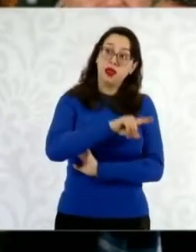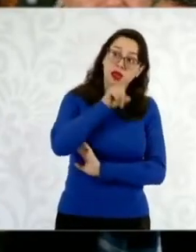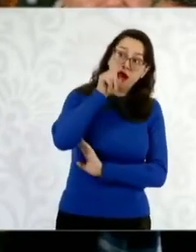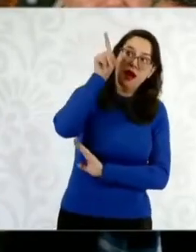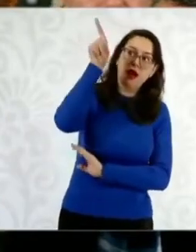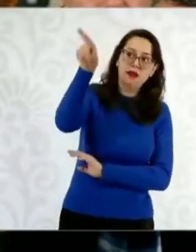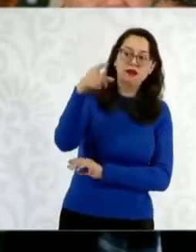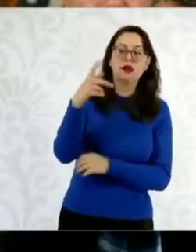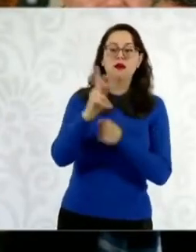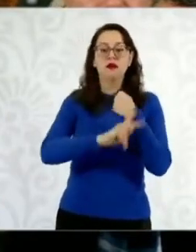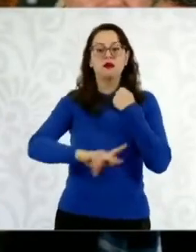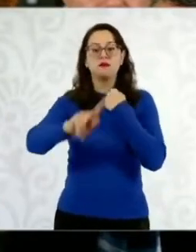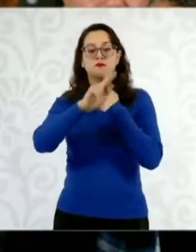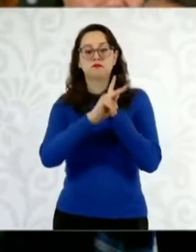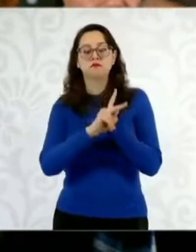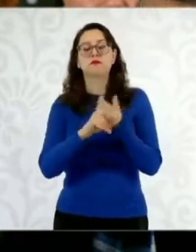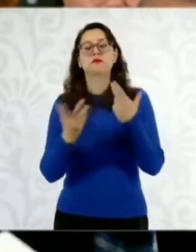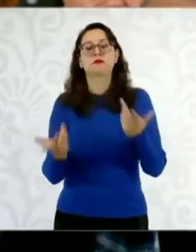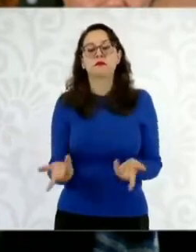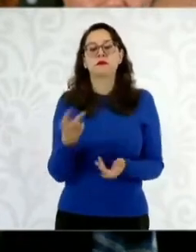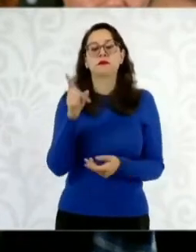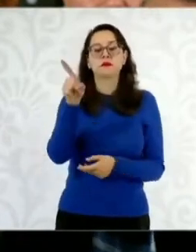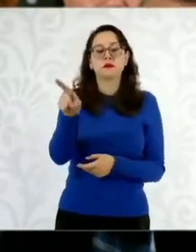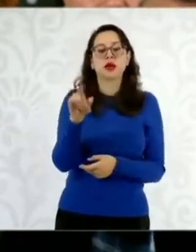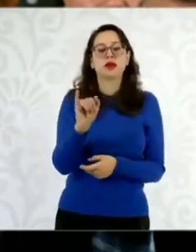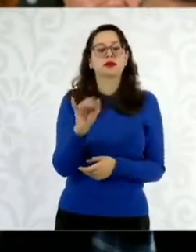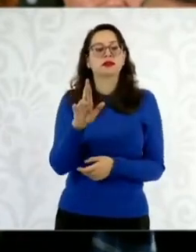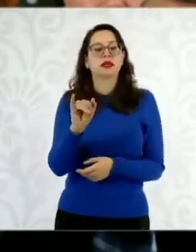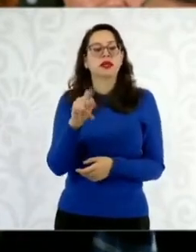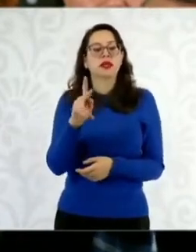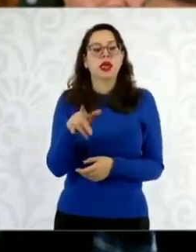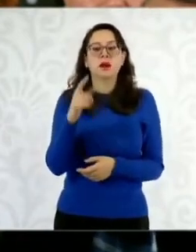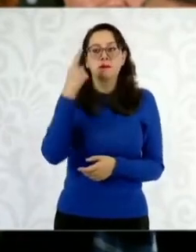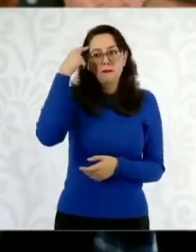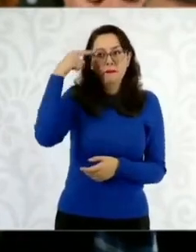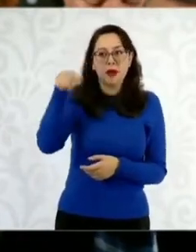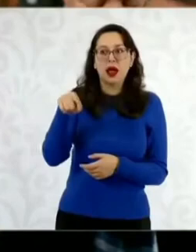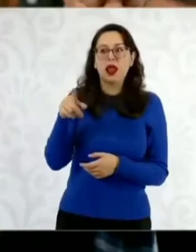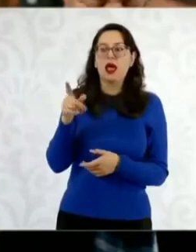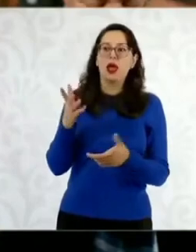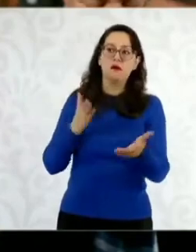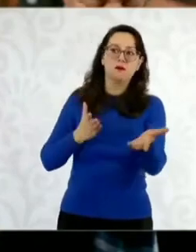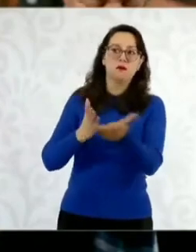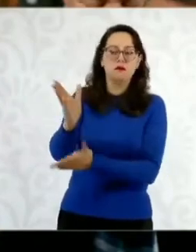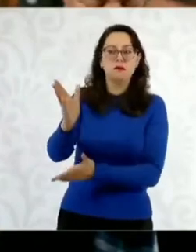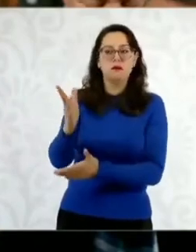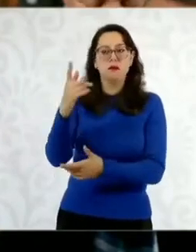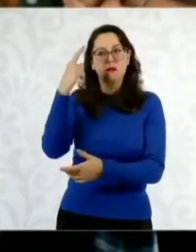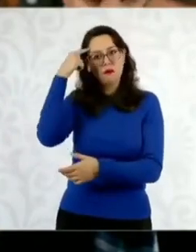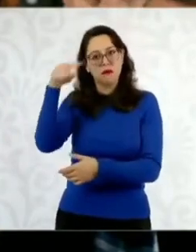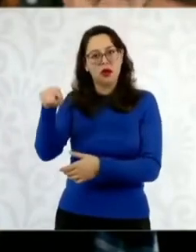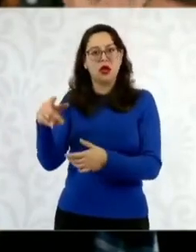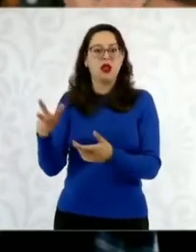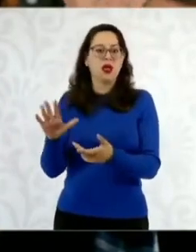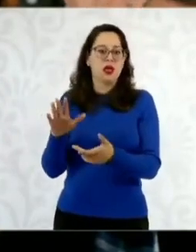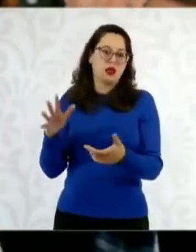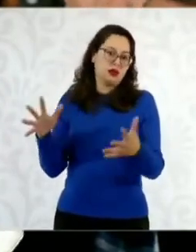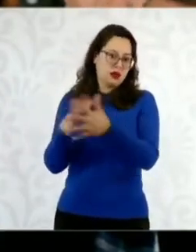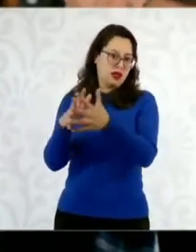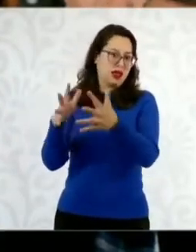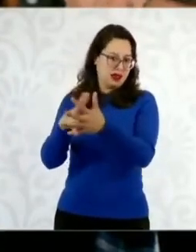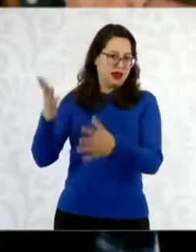había armas de destrucción masiva para fomentar la invasión. Y después tuvo que ofrecer disculpas a sus lectores y